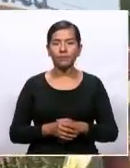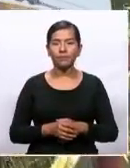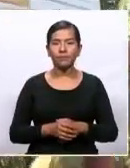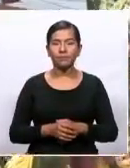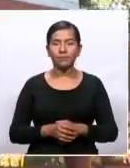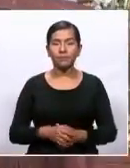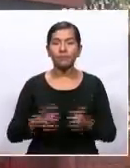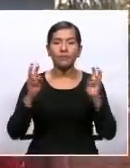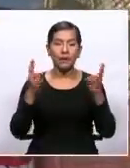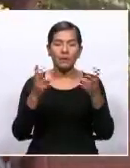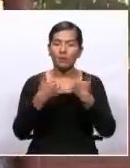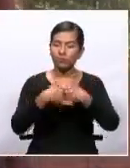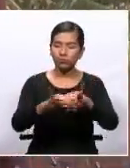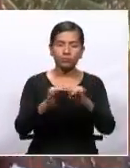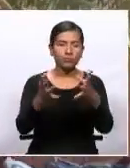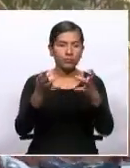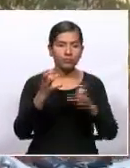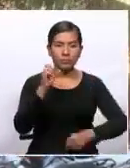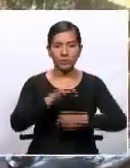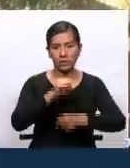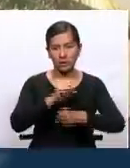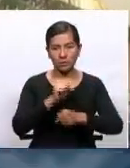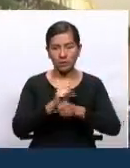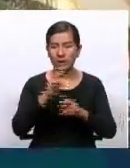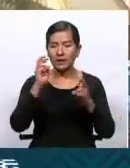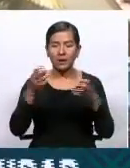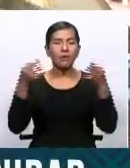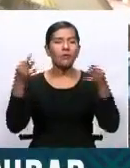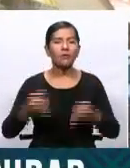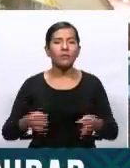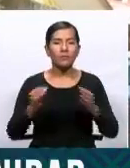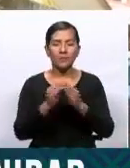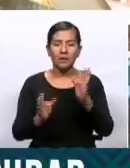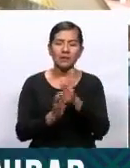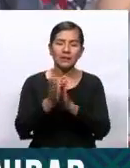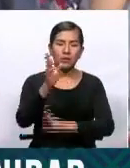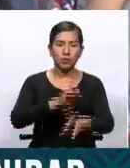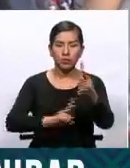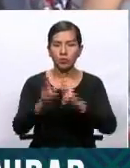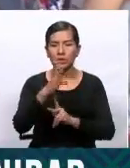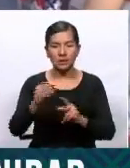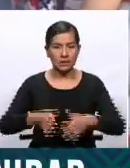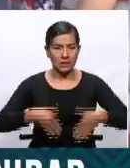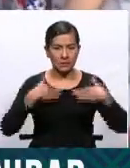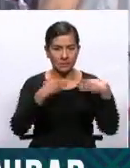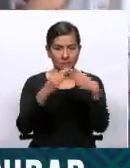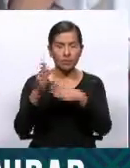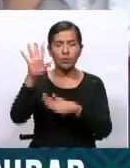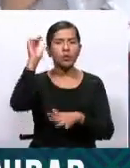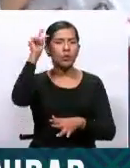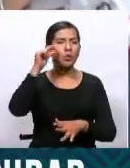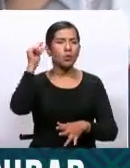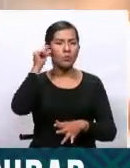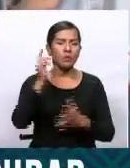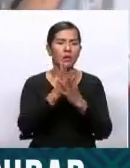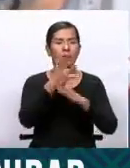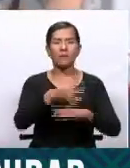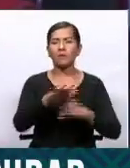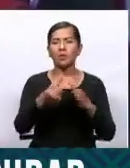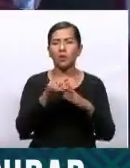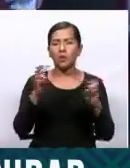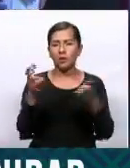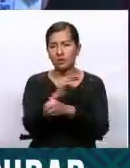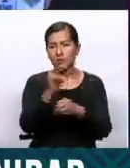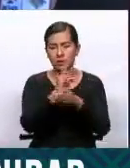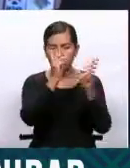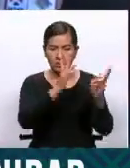En el marco de continuar ejecutando las labores para la consolidación del Censo de Población y Vivienda, el Gobierno Nacional y a través del Ministerio de